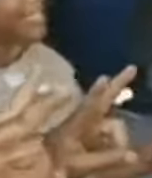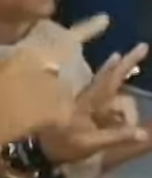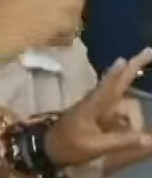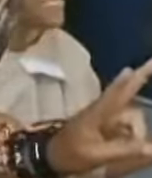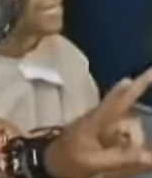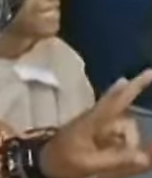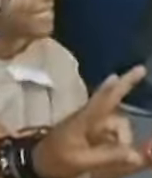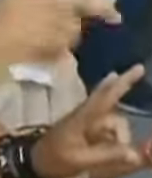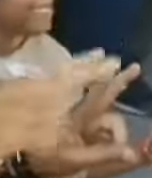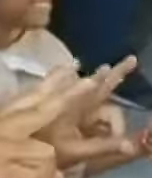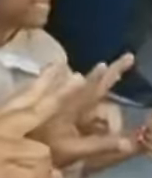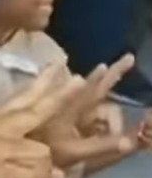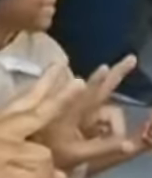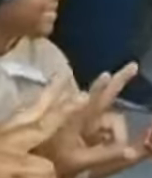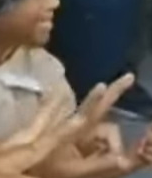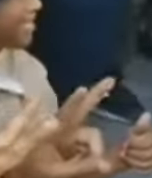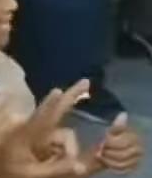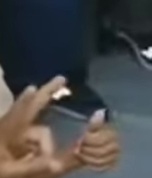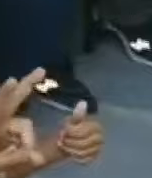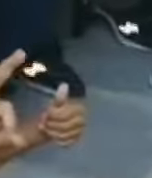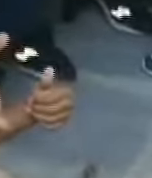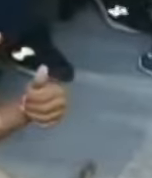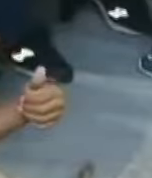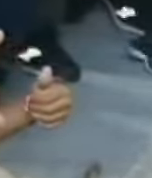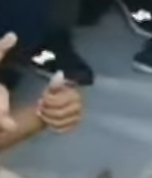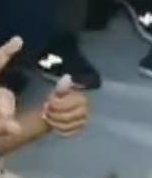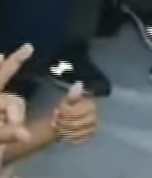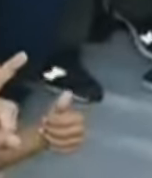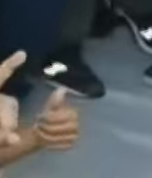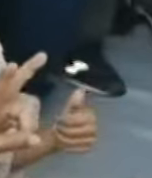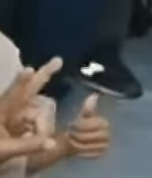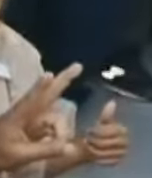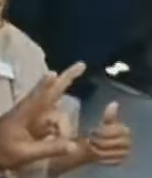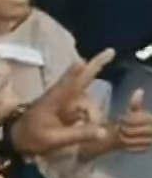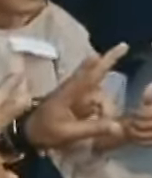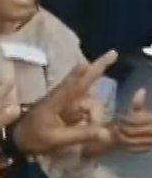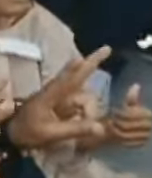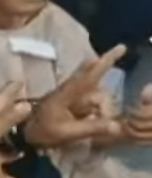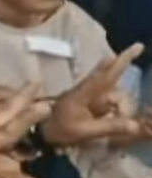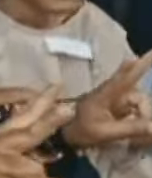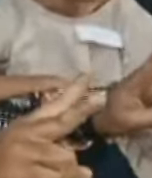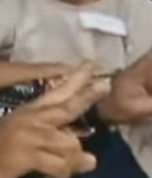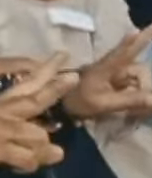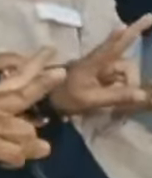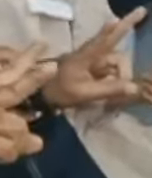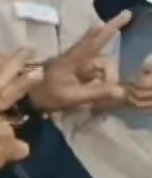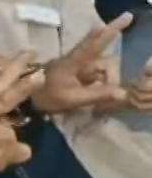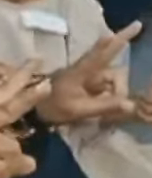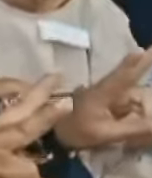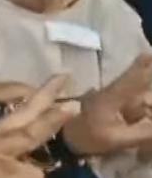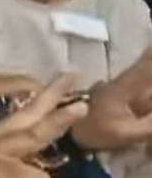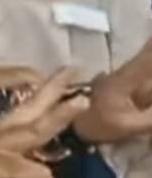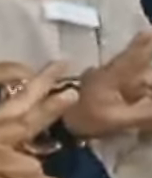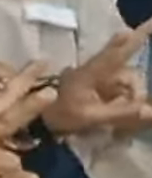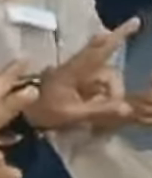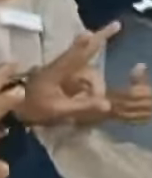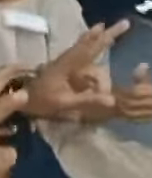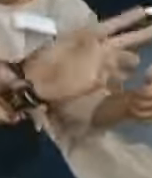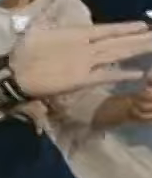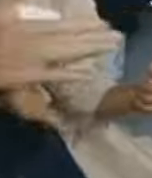y para primaria. Pero además tiene unos parques bellísimos, presidente, 2